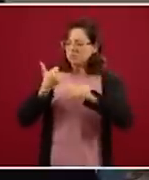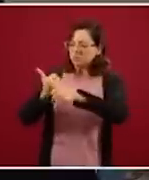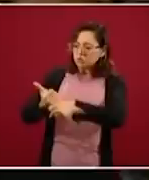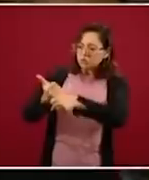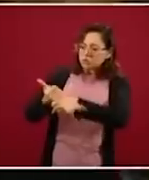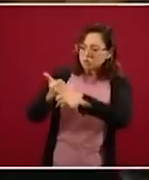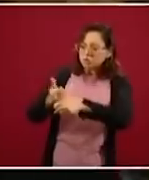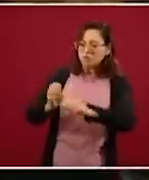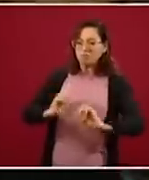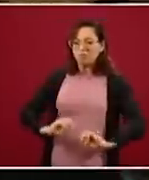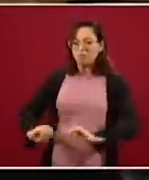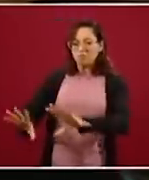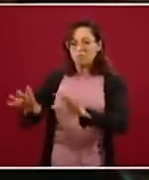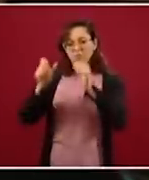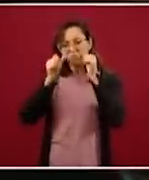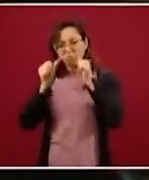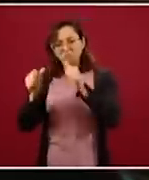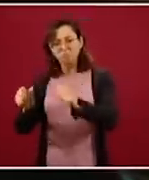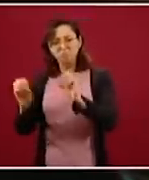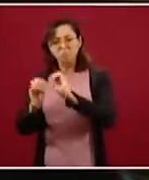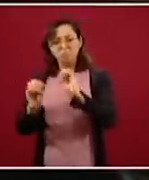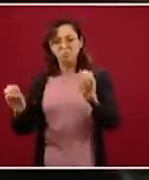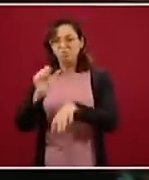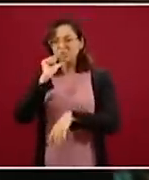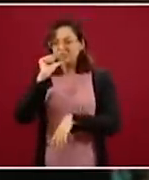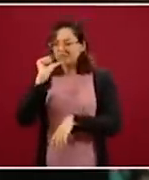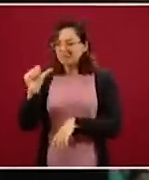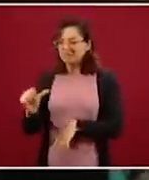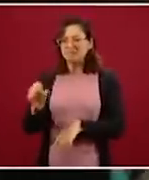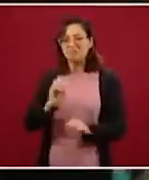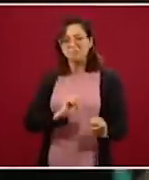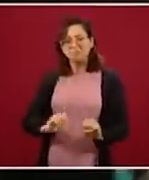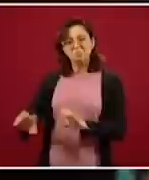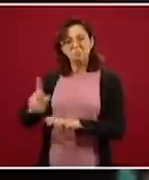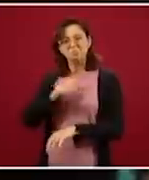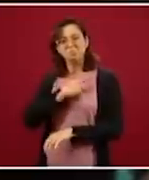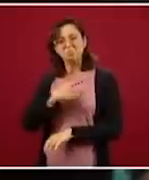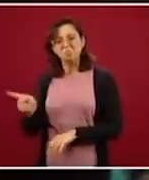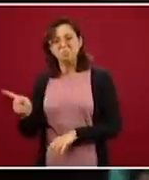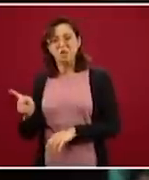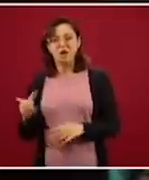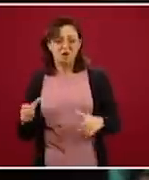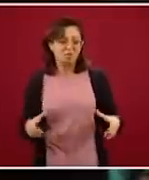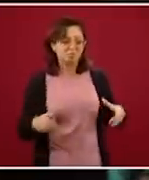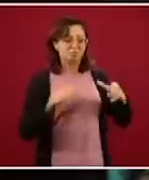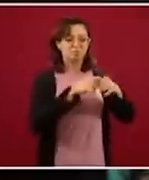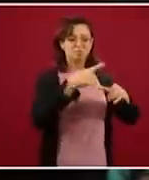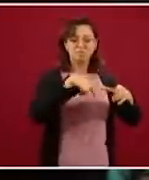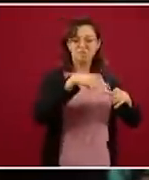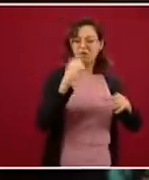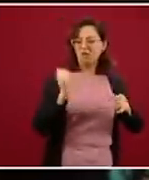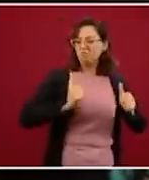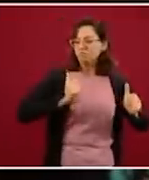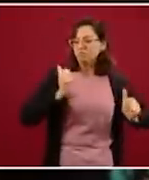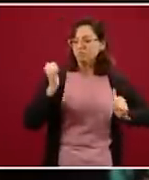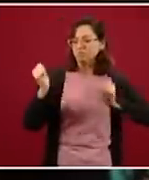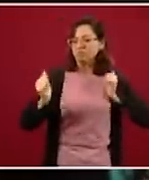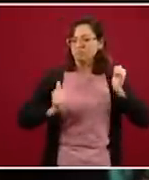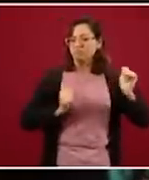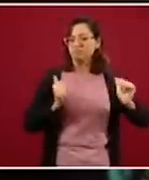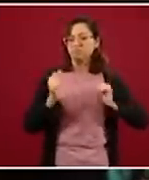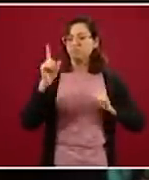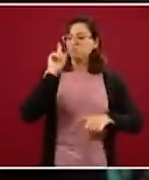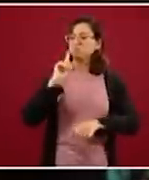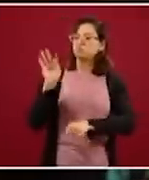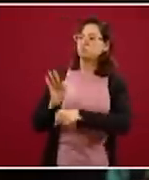que han sido abandonadas y sumergidas en la miseria por protagonistas de cotos de poder que hoy enarbolan la bandera del